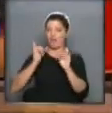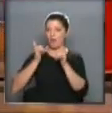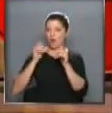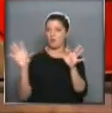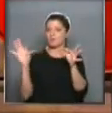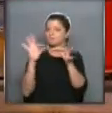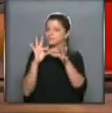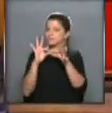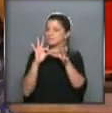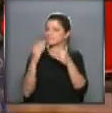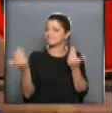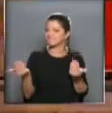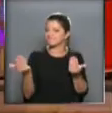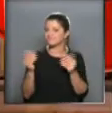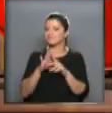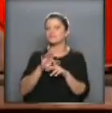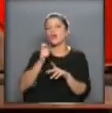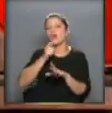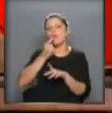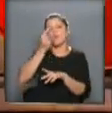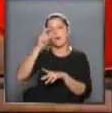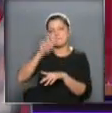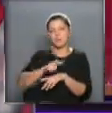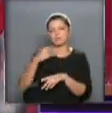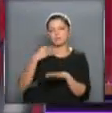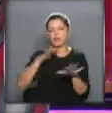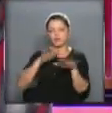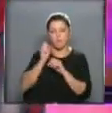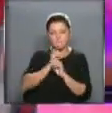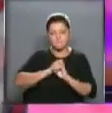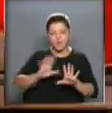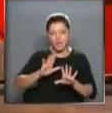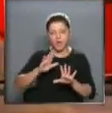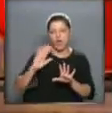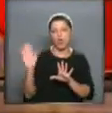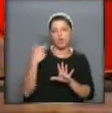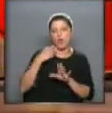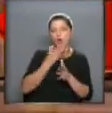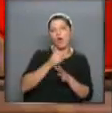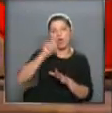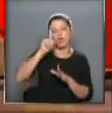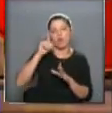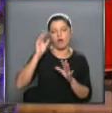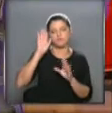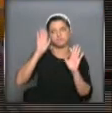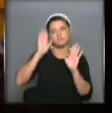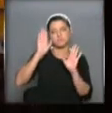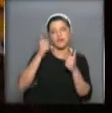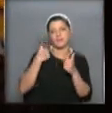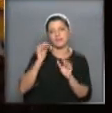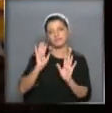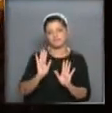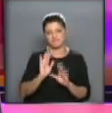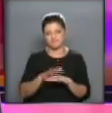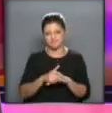Bueno, cuando uno está en la trinchera, o sea, cuando está pasando algún mal momento, ninguno es ateo, todos se acuerdan. Voltaire decía una frase muy interesante que es